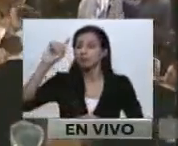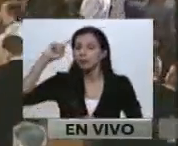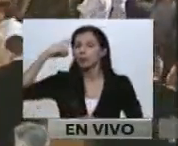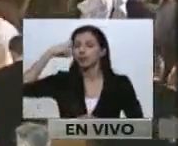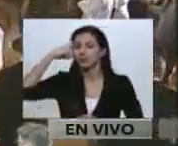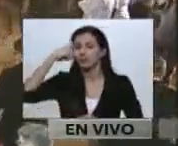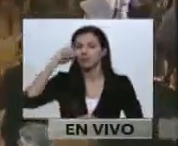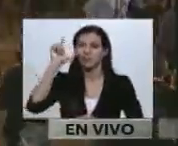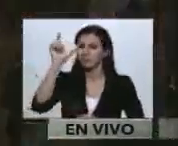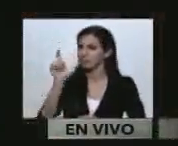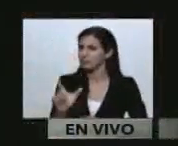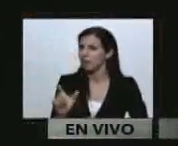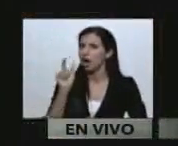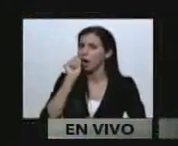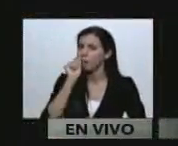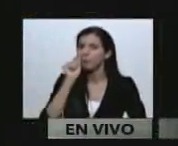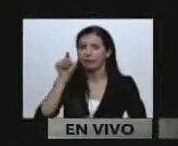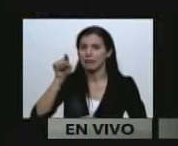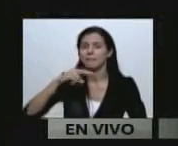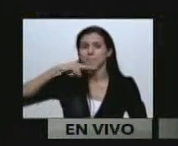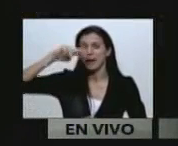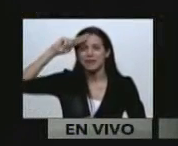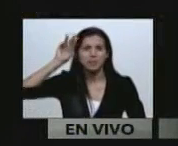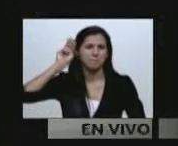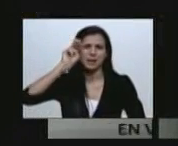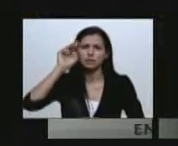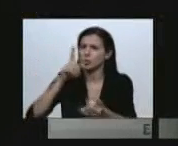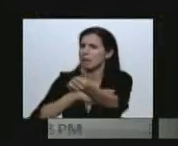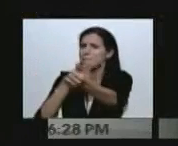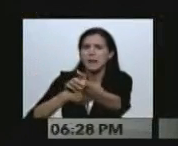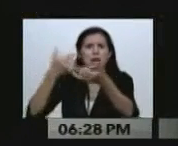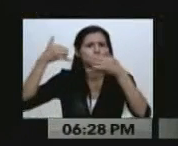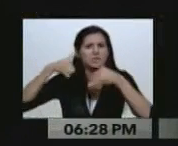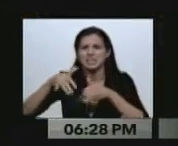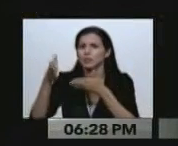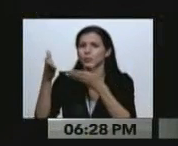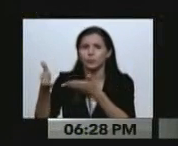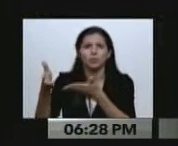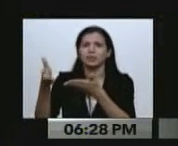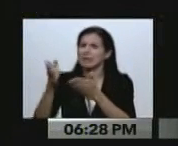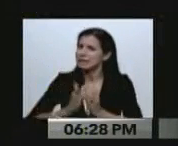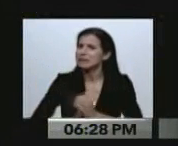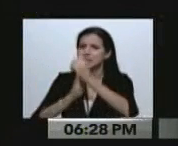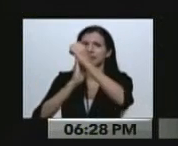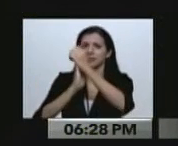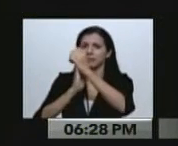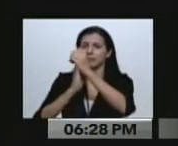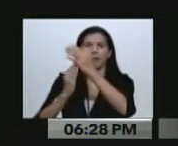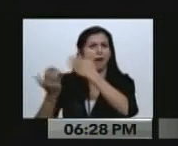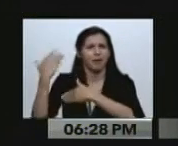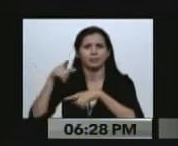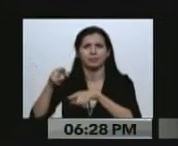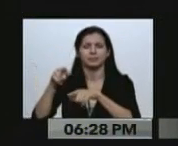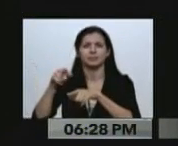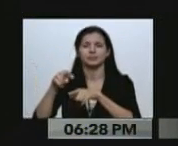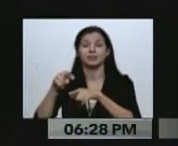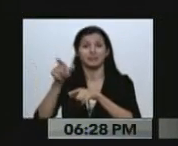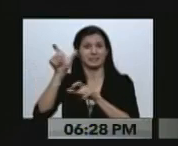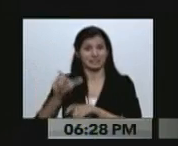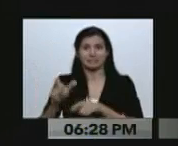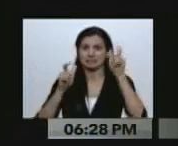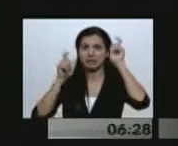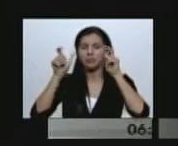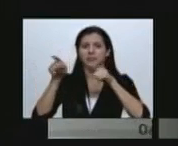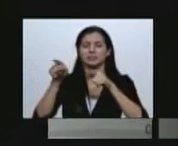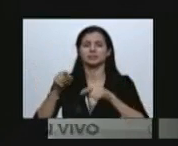hombre que sin lugar a dudas fue padre, fue maestro, fue hermano, fue hijo, fue líder, y que sin lugar a dudas